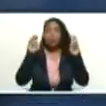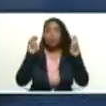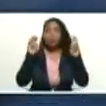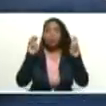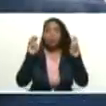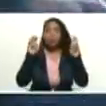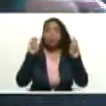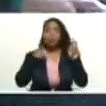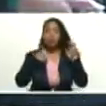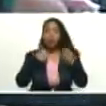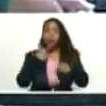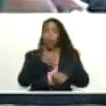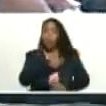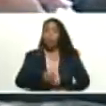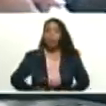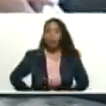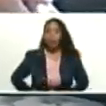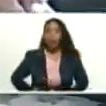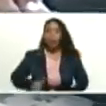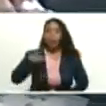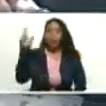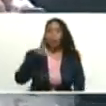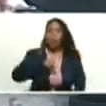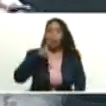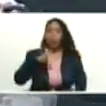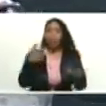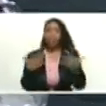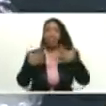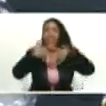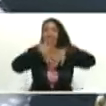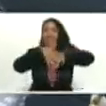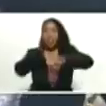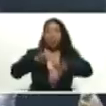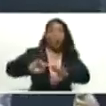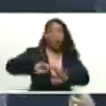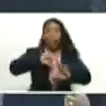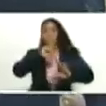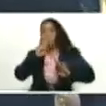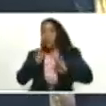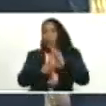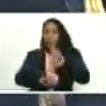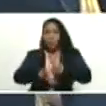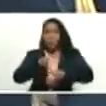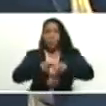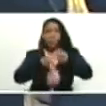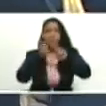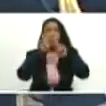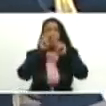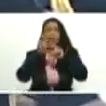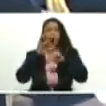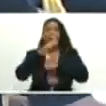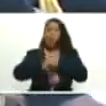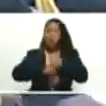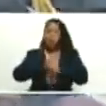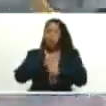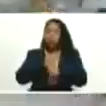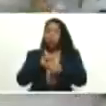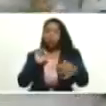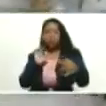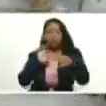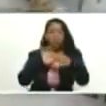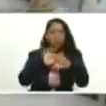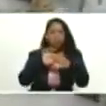señor presidente, en la necesidad de la complementariedad, construir asociaciones,